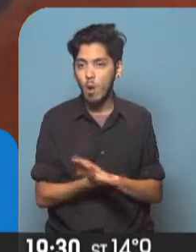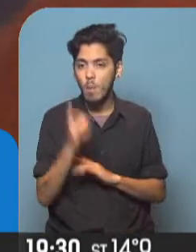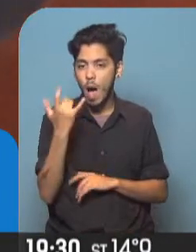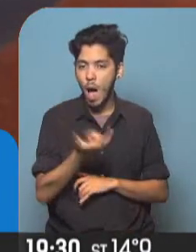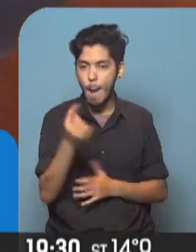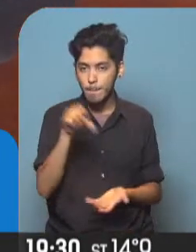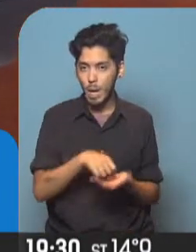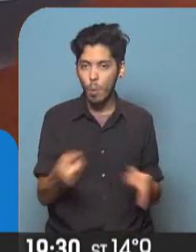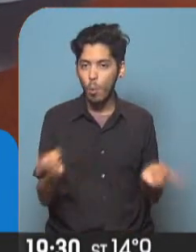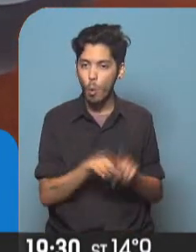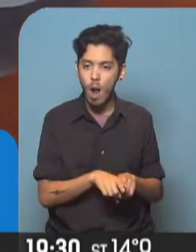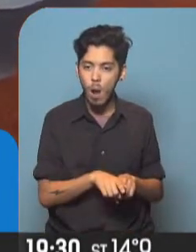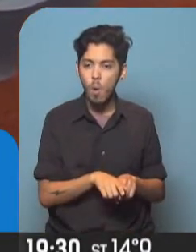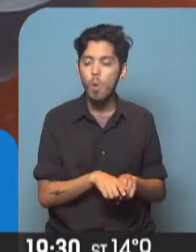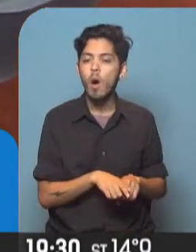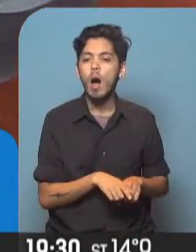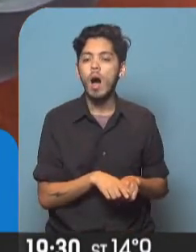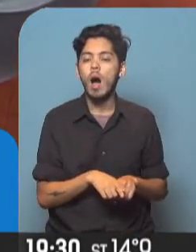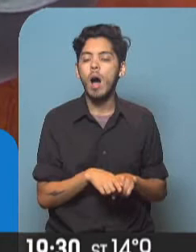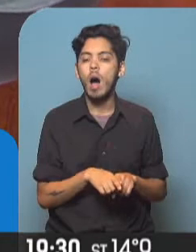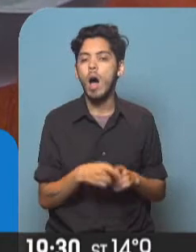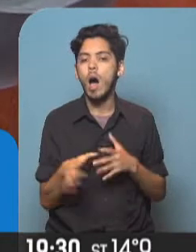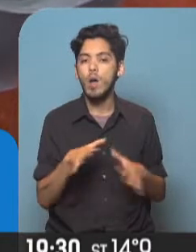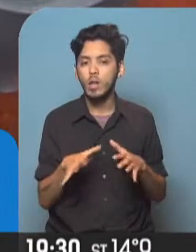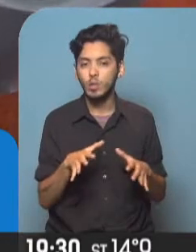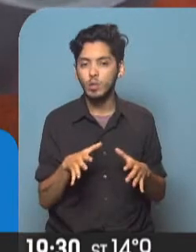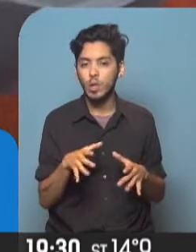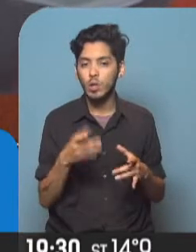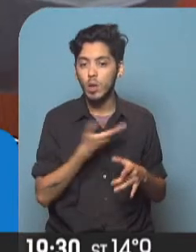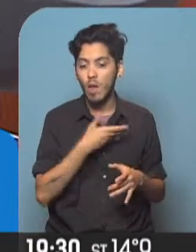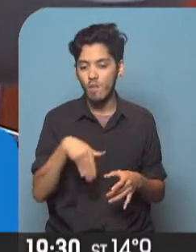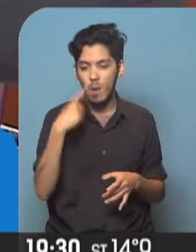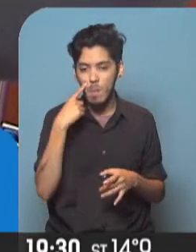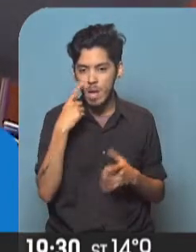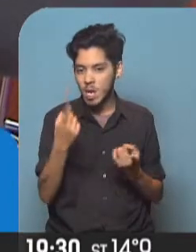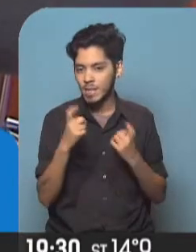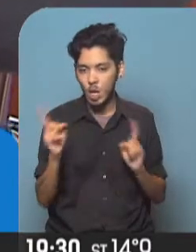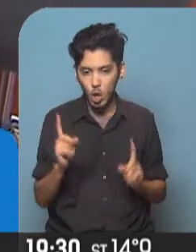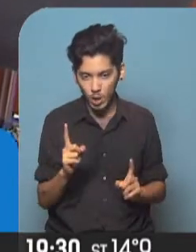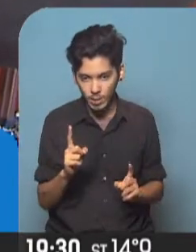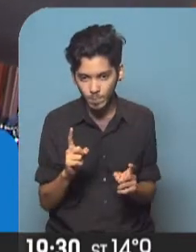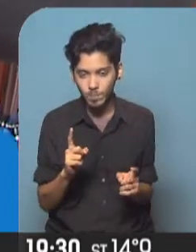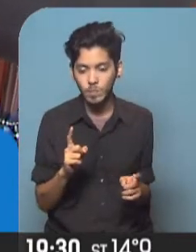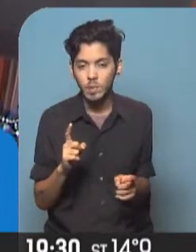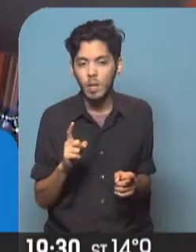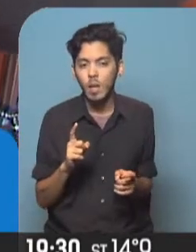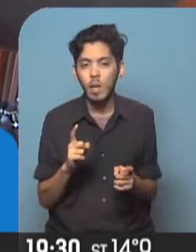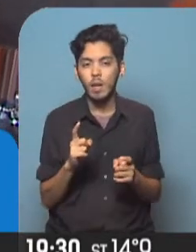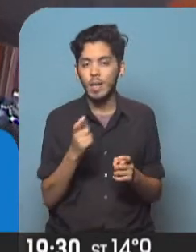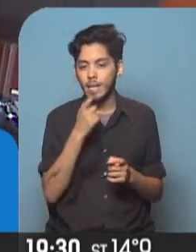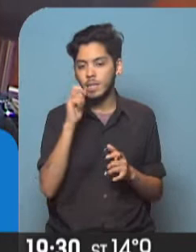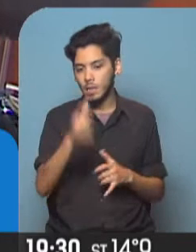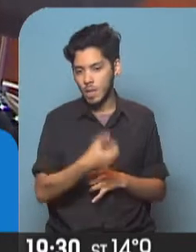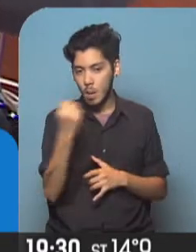país vuelva a una situación donde el fondo no es necesario. Si era importante